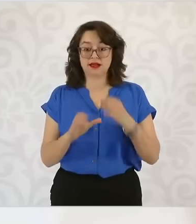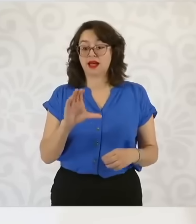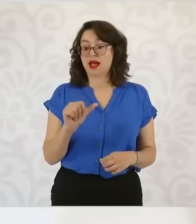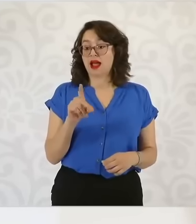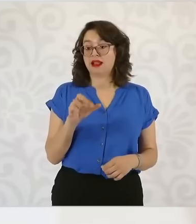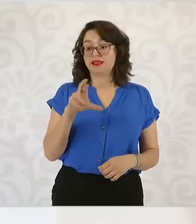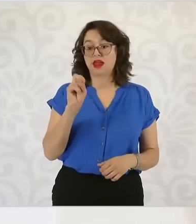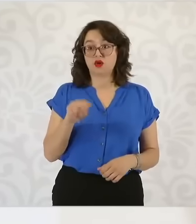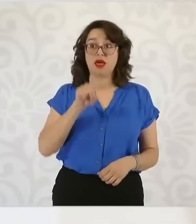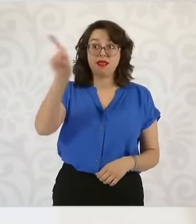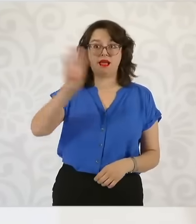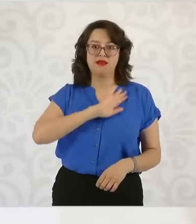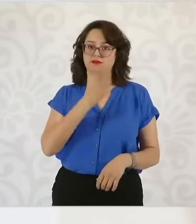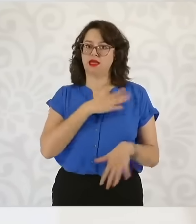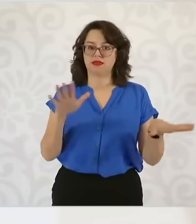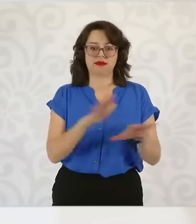de ultraderecha.